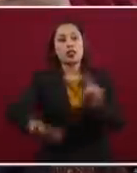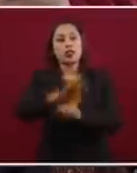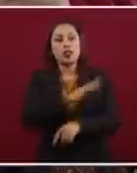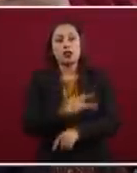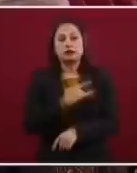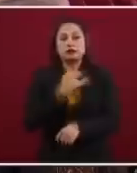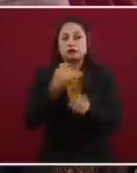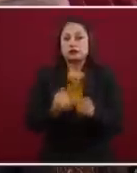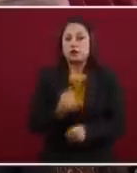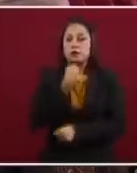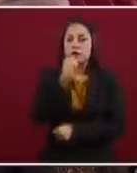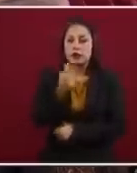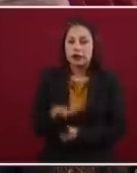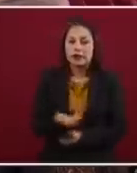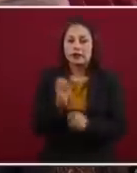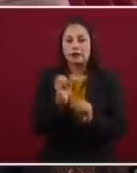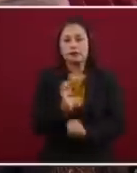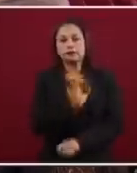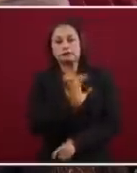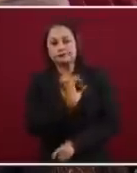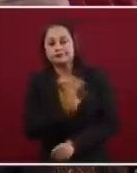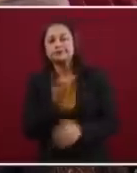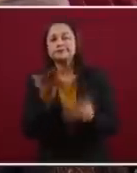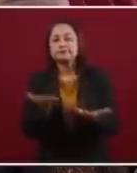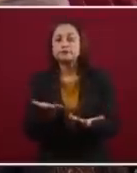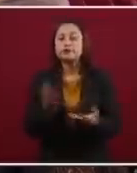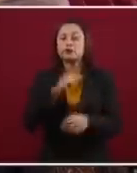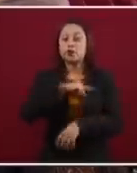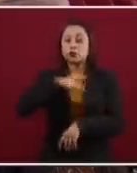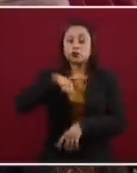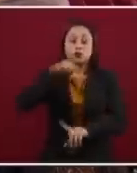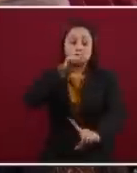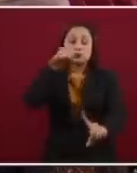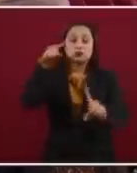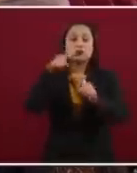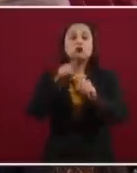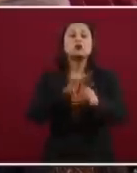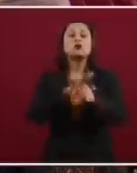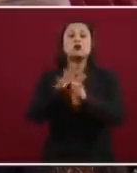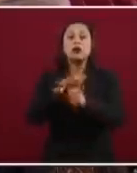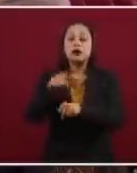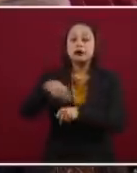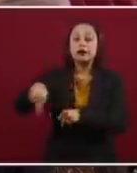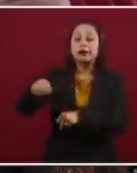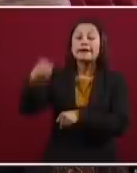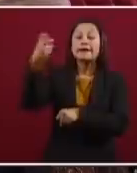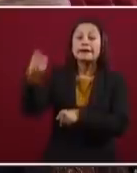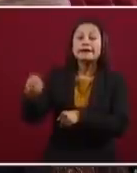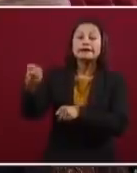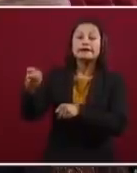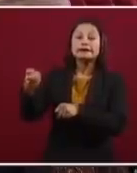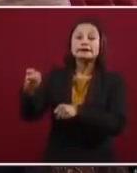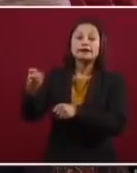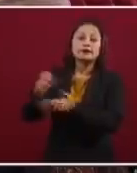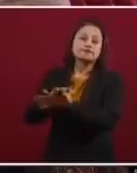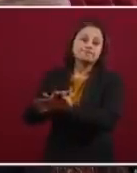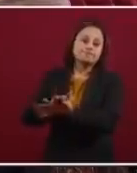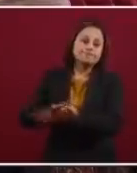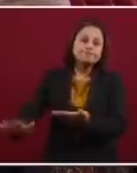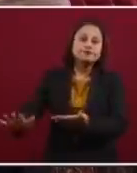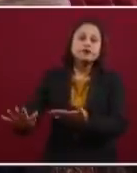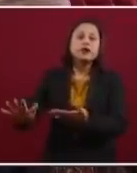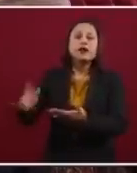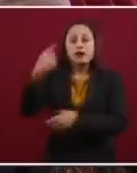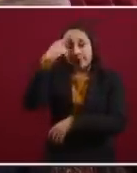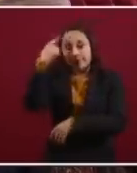lo que se busca ahora es precisamente debilitar todo este mercado para que los ciudadanos los